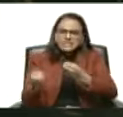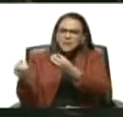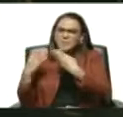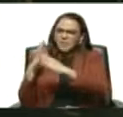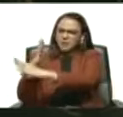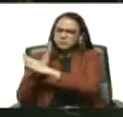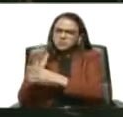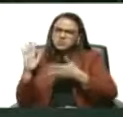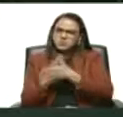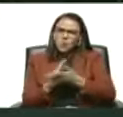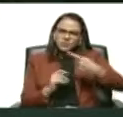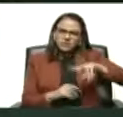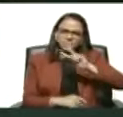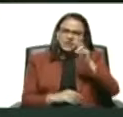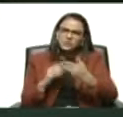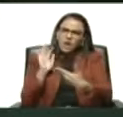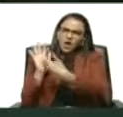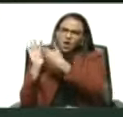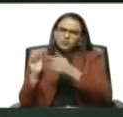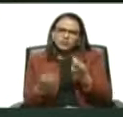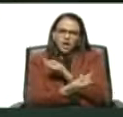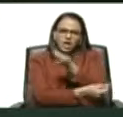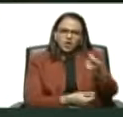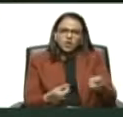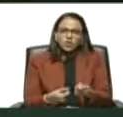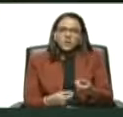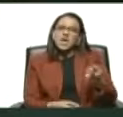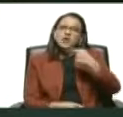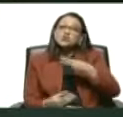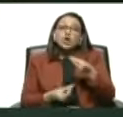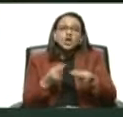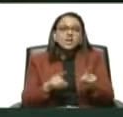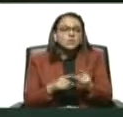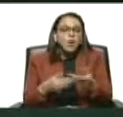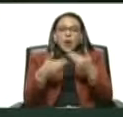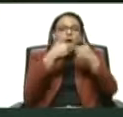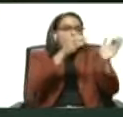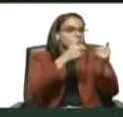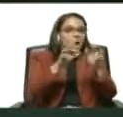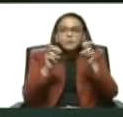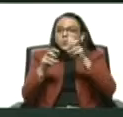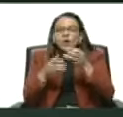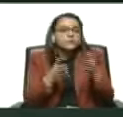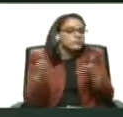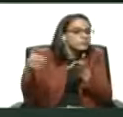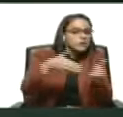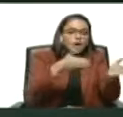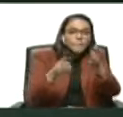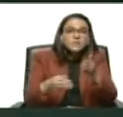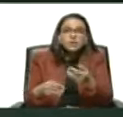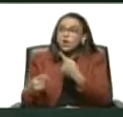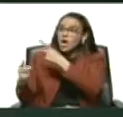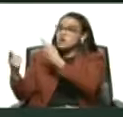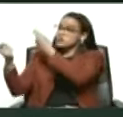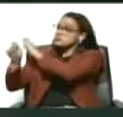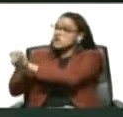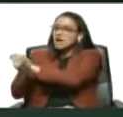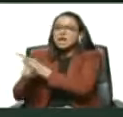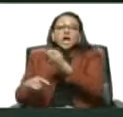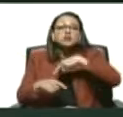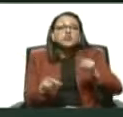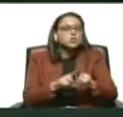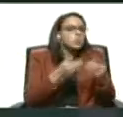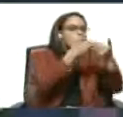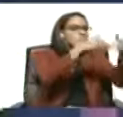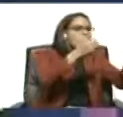toca abrir un nuevo camino. Los pueblos nos estamos poniendo de acuerdo para abrir un nuevo camino. Yo no